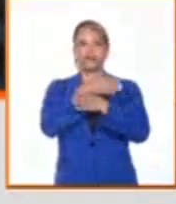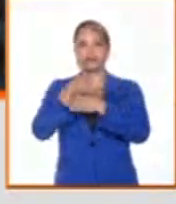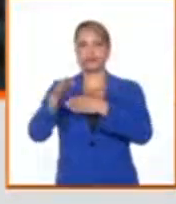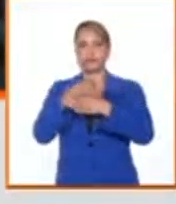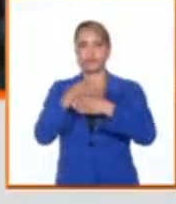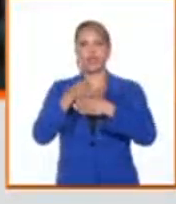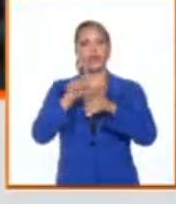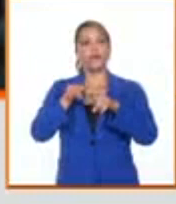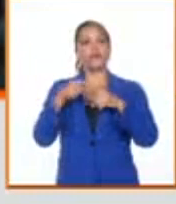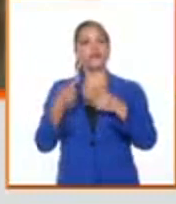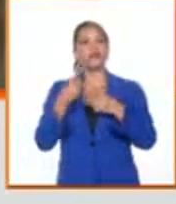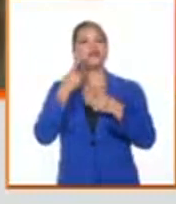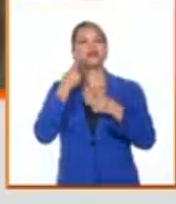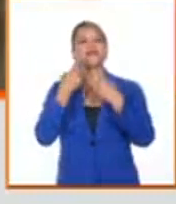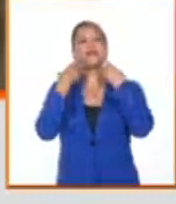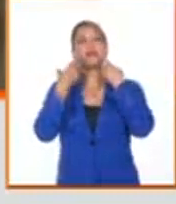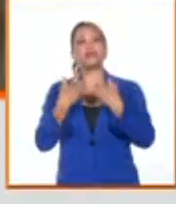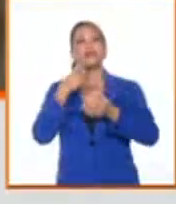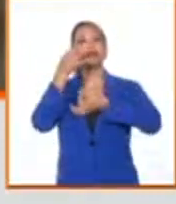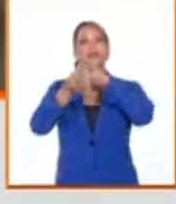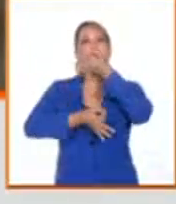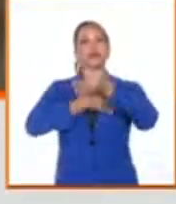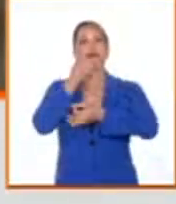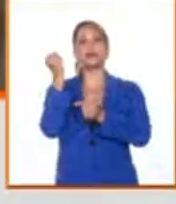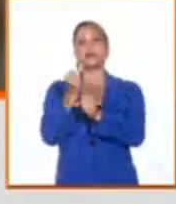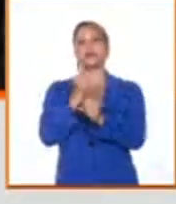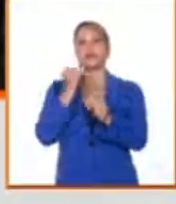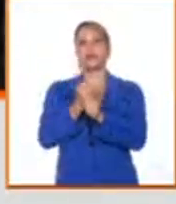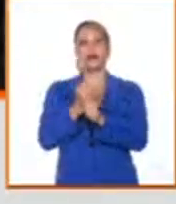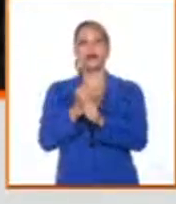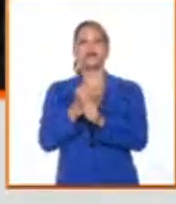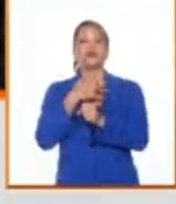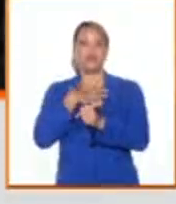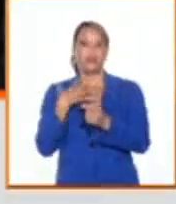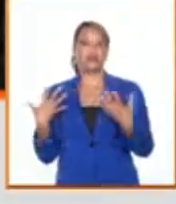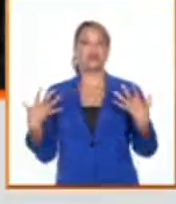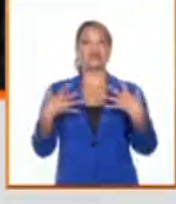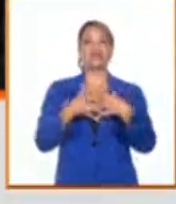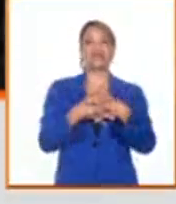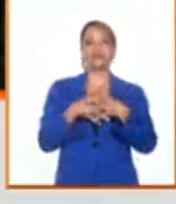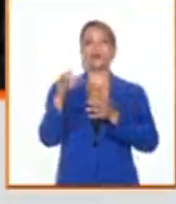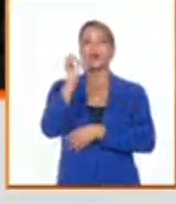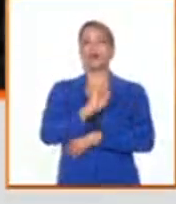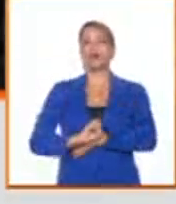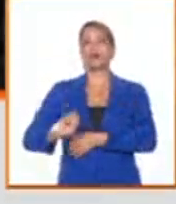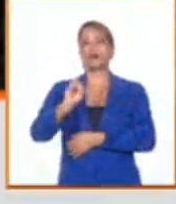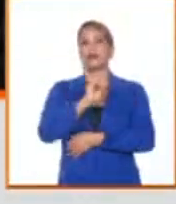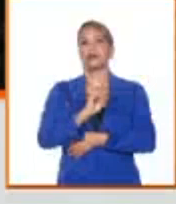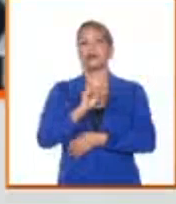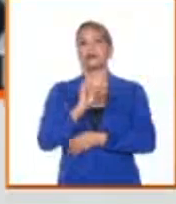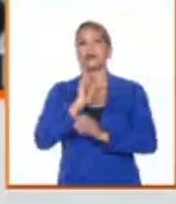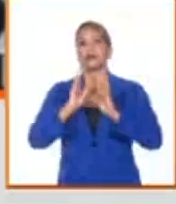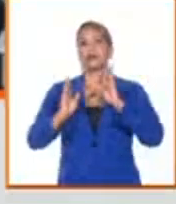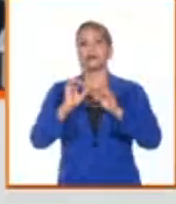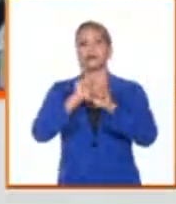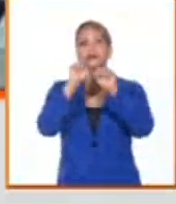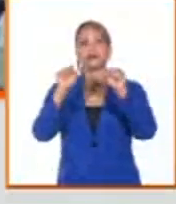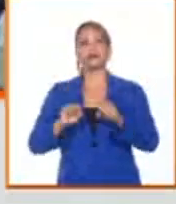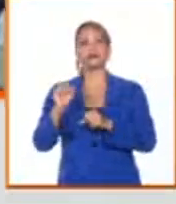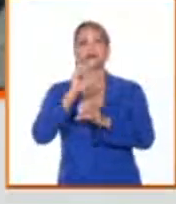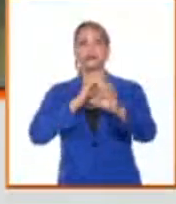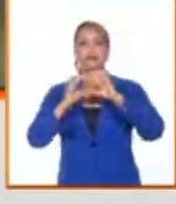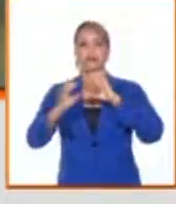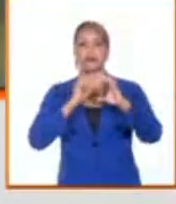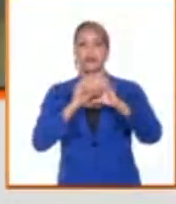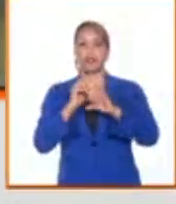era importante significar el papel que le correspondía a estas organizaciones en el sistema de comunicación. Es lo que para ustedes,